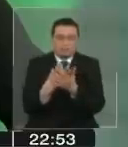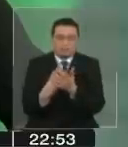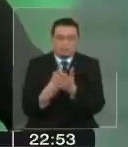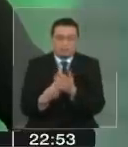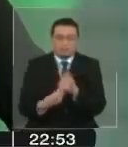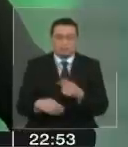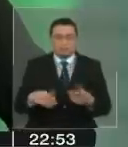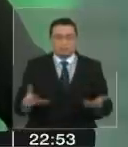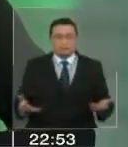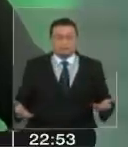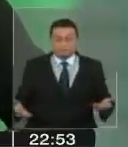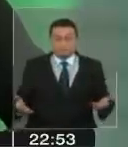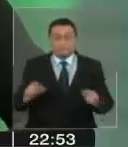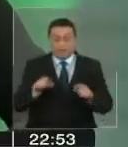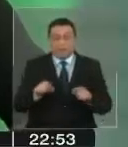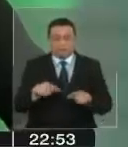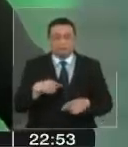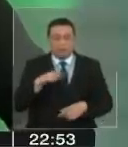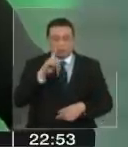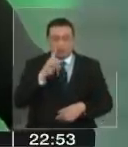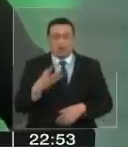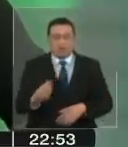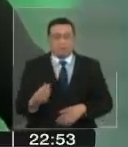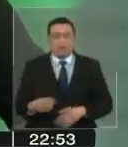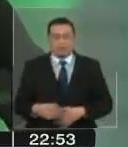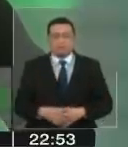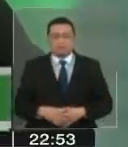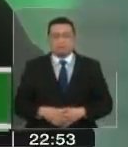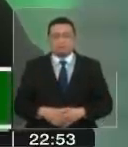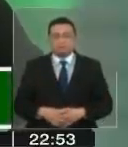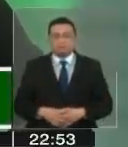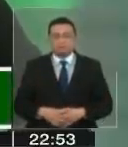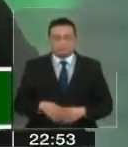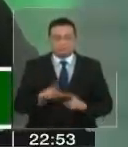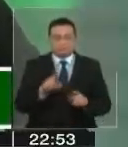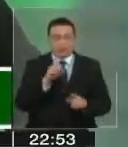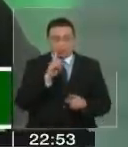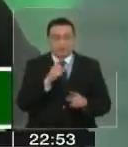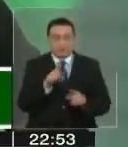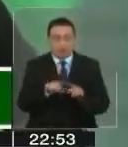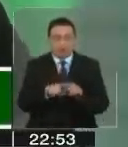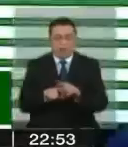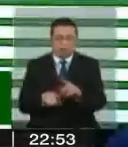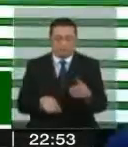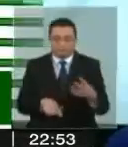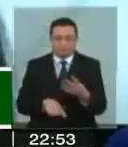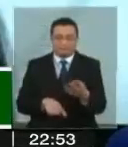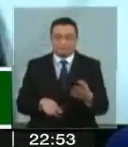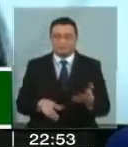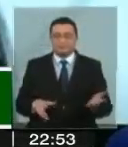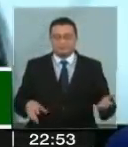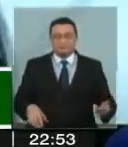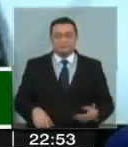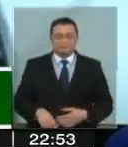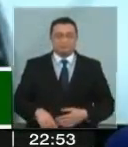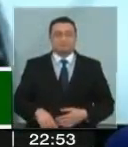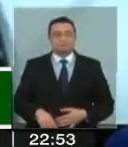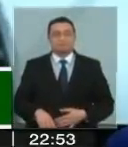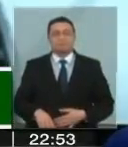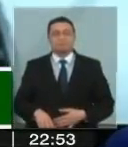ya me la gana. Uh-huh. Eso tengo miedo. Pero van a haber hermanos. Sí. Ya hay 4. Sí. Van a haber más.